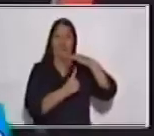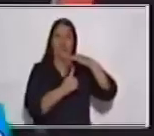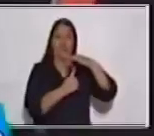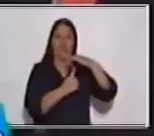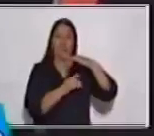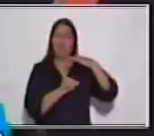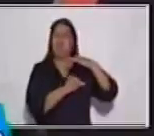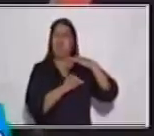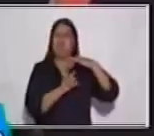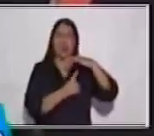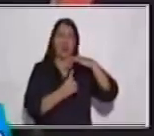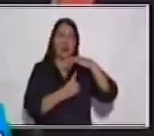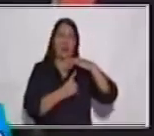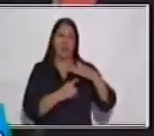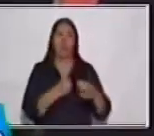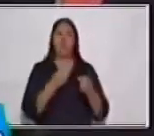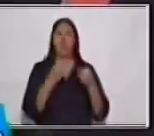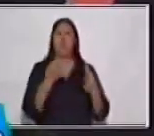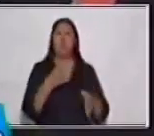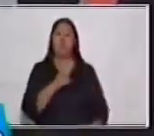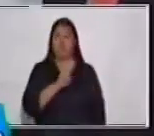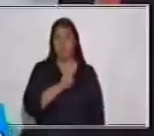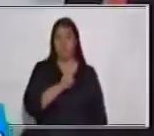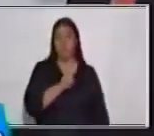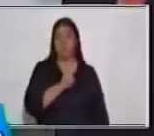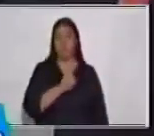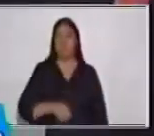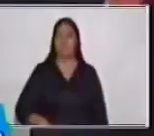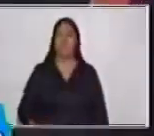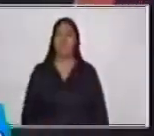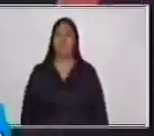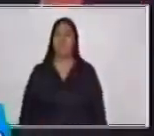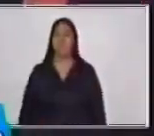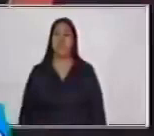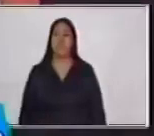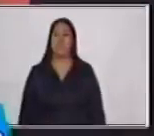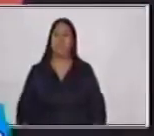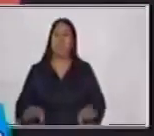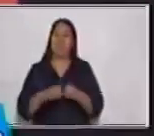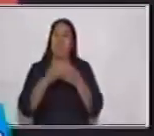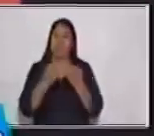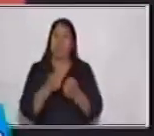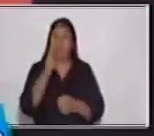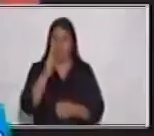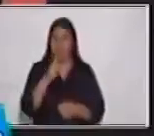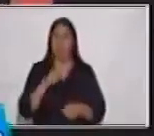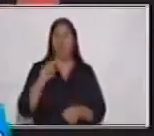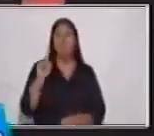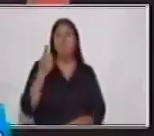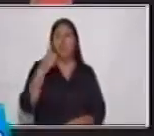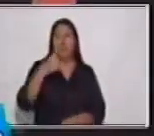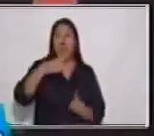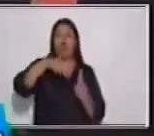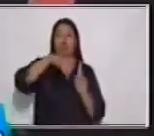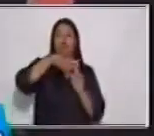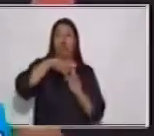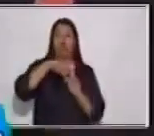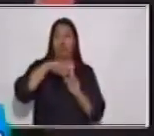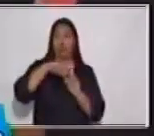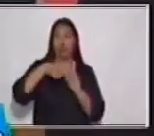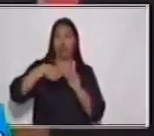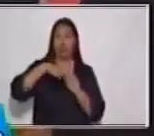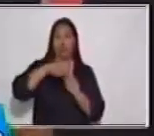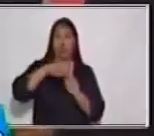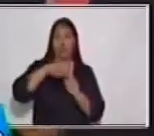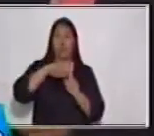denominador que es del número 2. Entonces, primero sumamos normalmente estos valores porque tienen